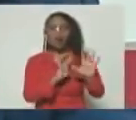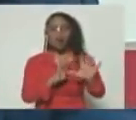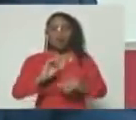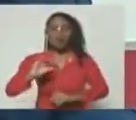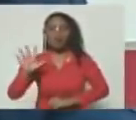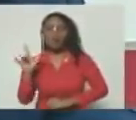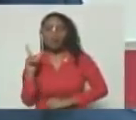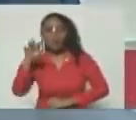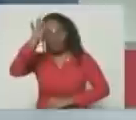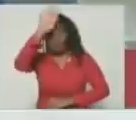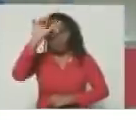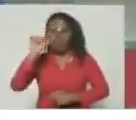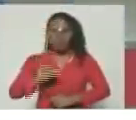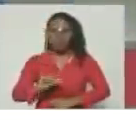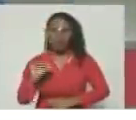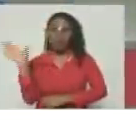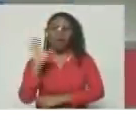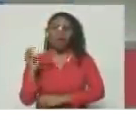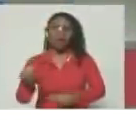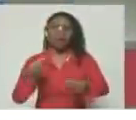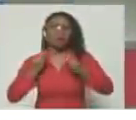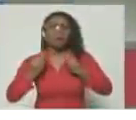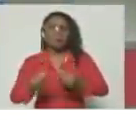Caracas para